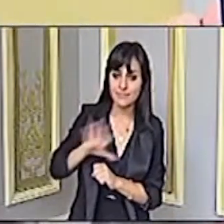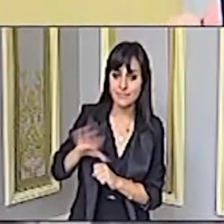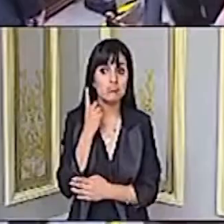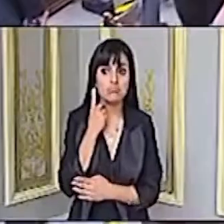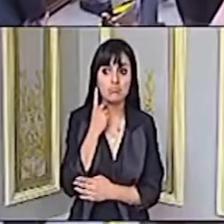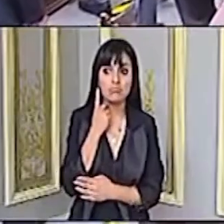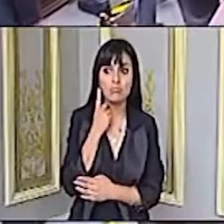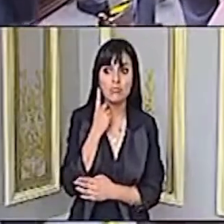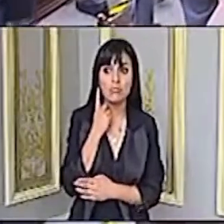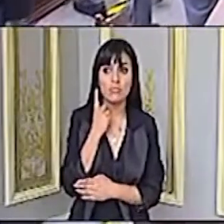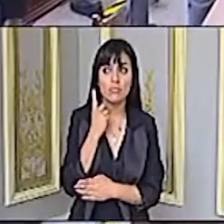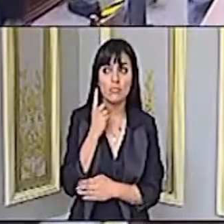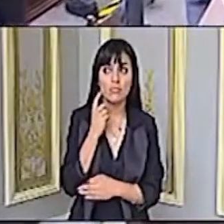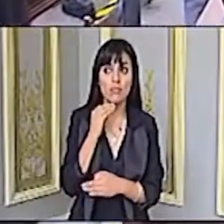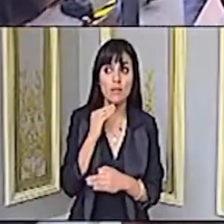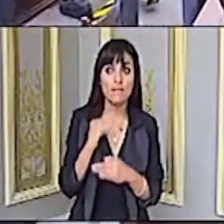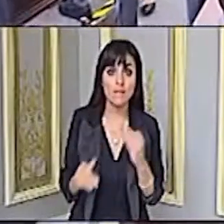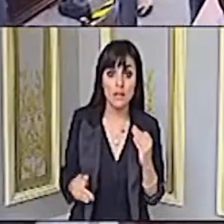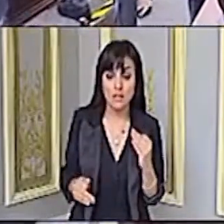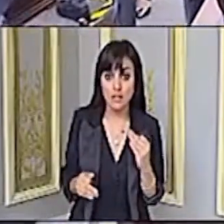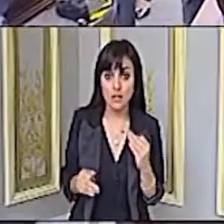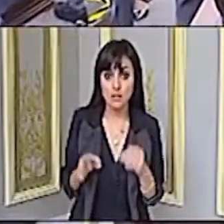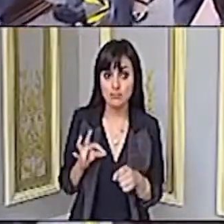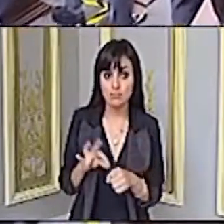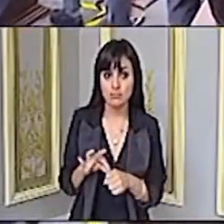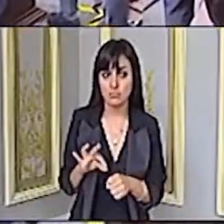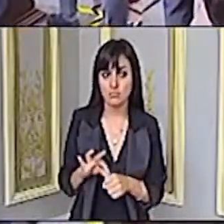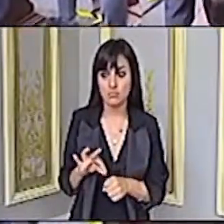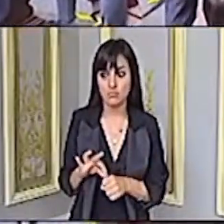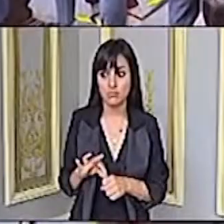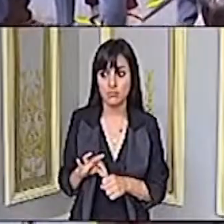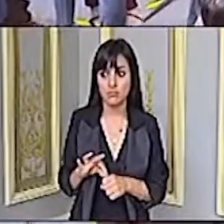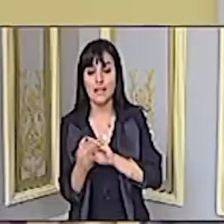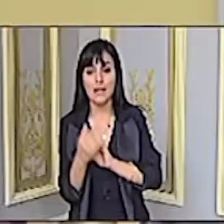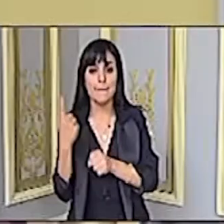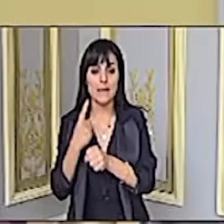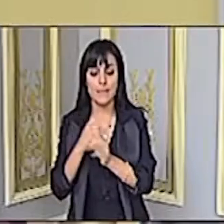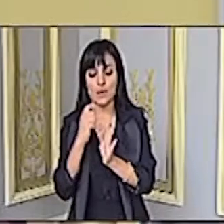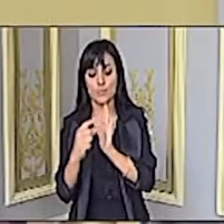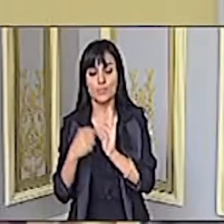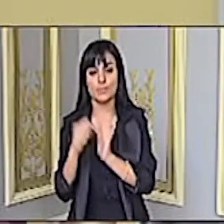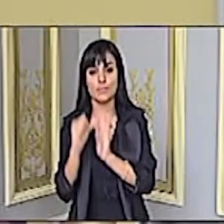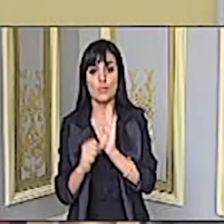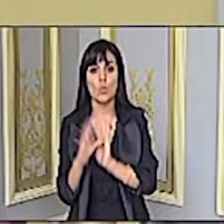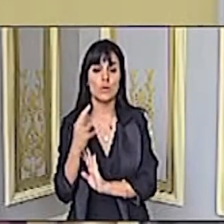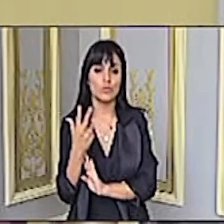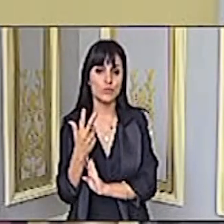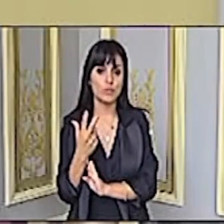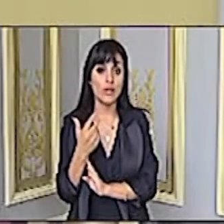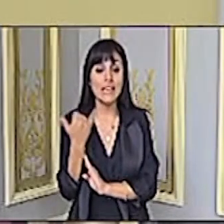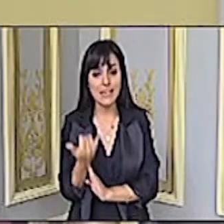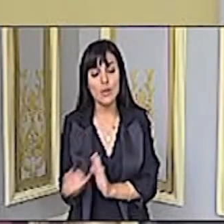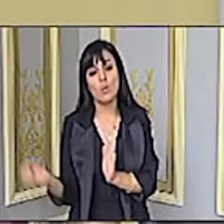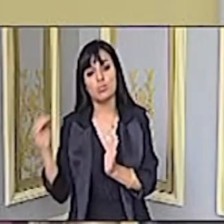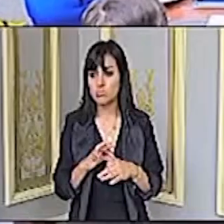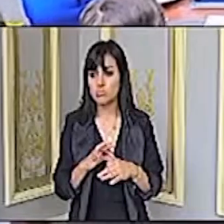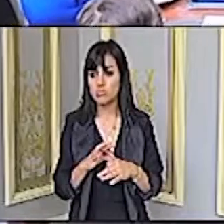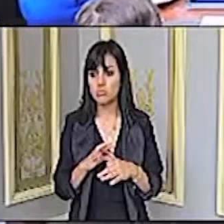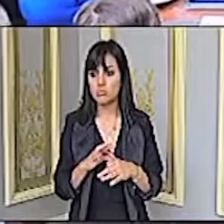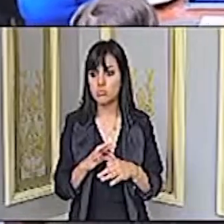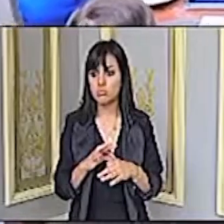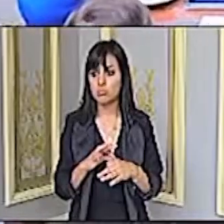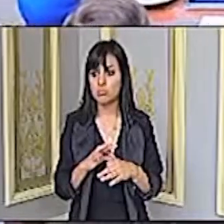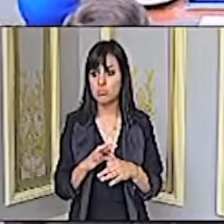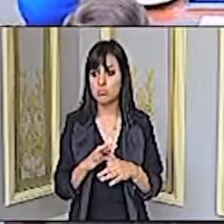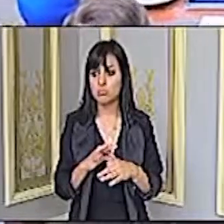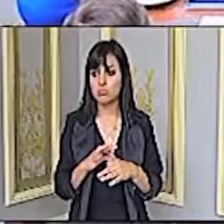de Puebla. Las reformas publicadas en el periódico oficial el pasado 24 de octubre de 2022 establecen que los 4 órganos que